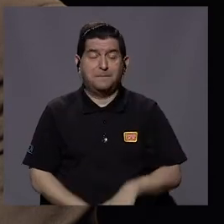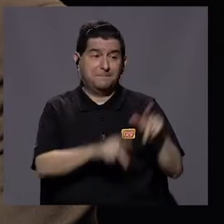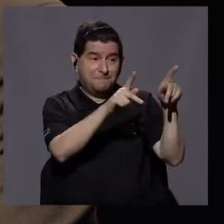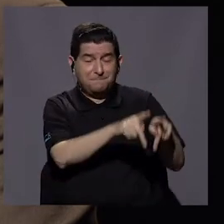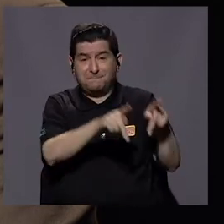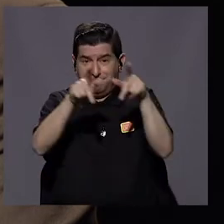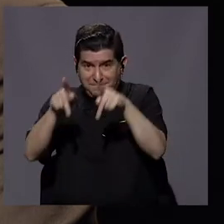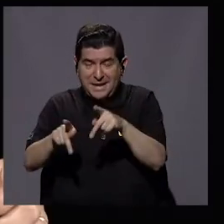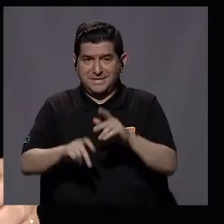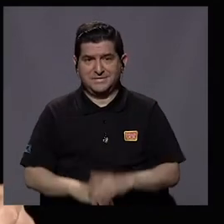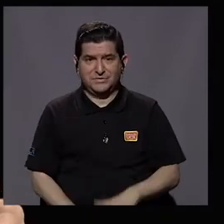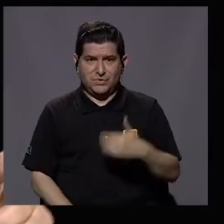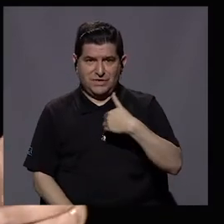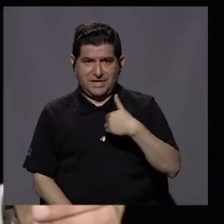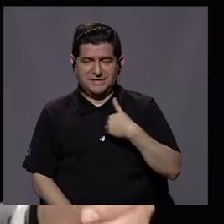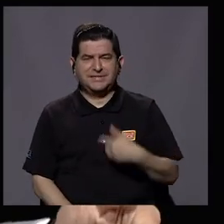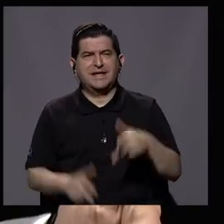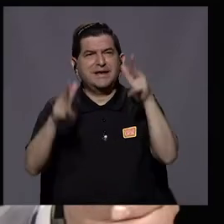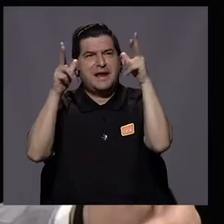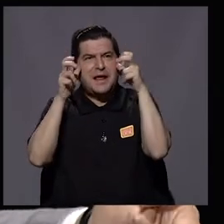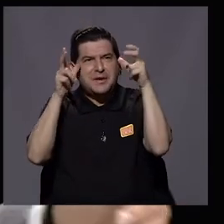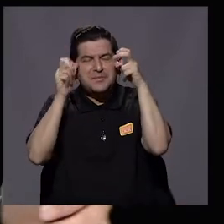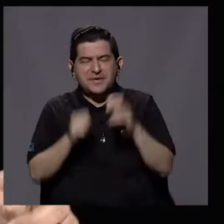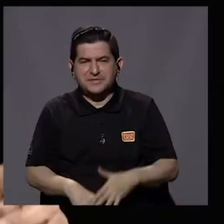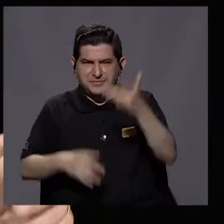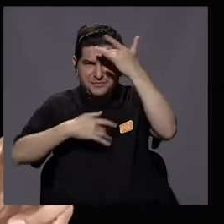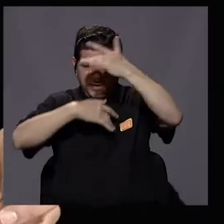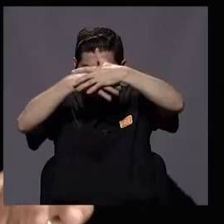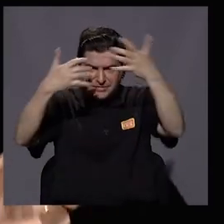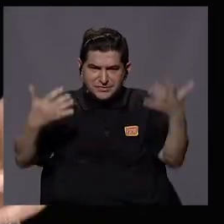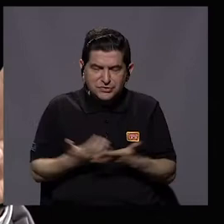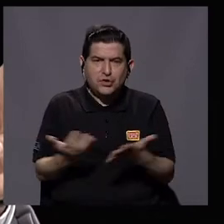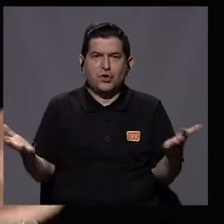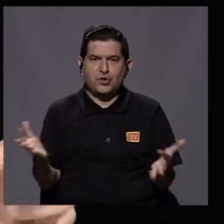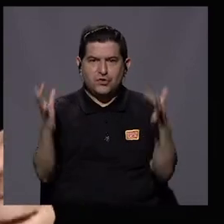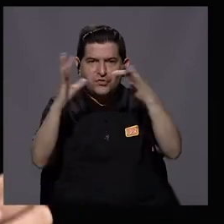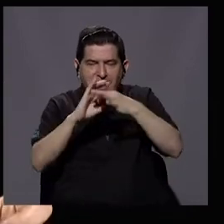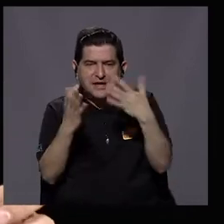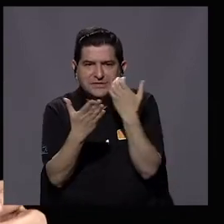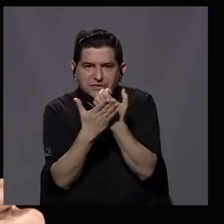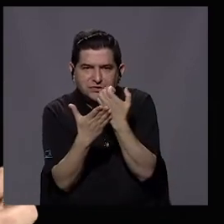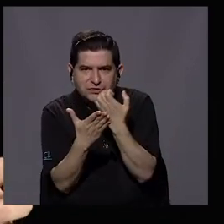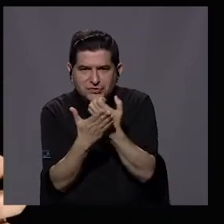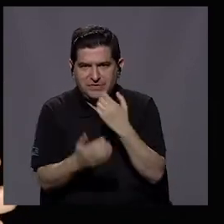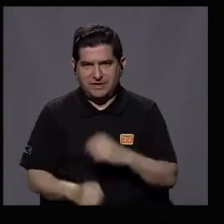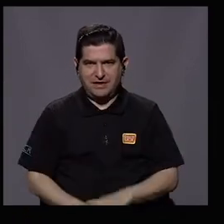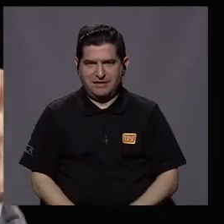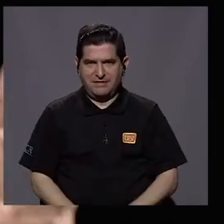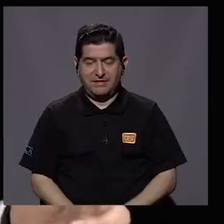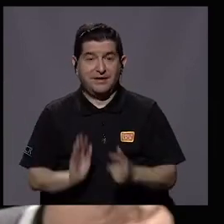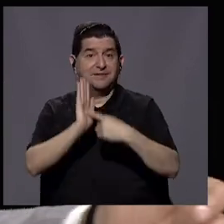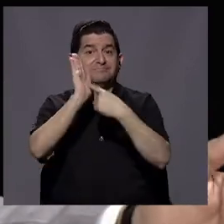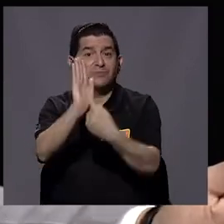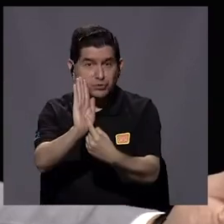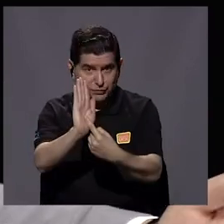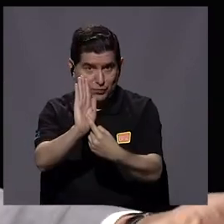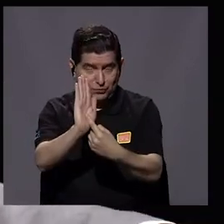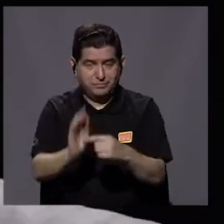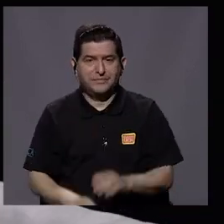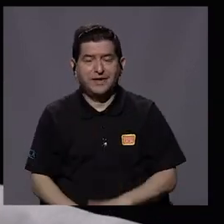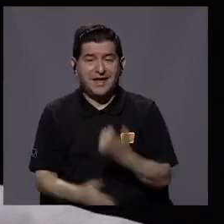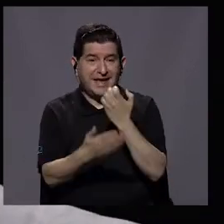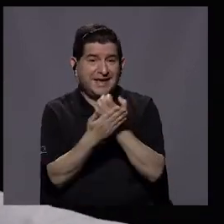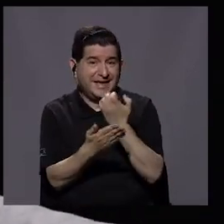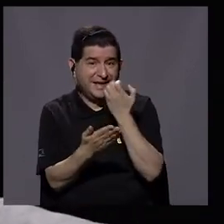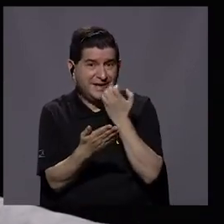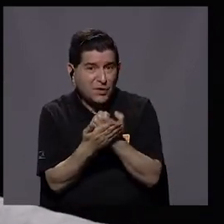la gente tuvo una percepción sobre la pandemia a tono de economía, evidenció que